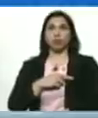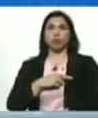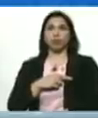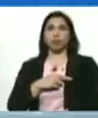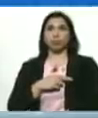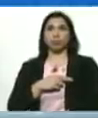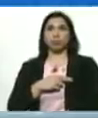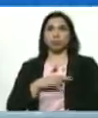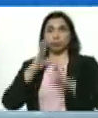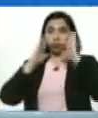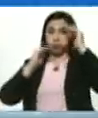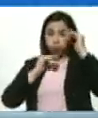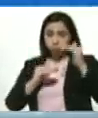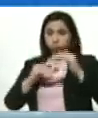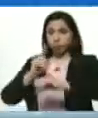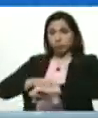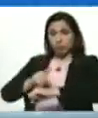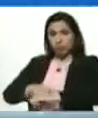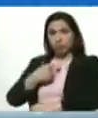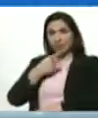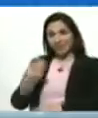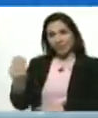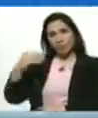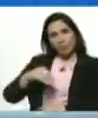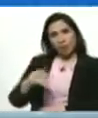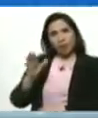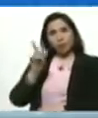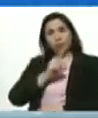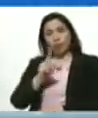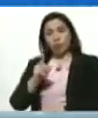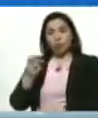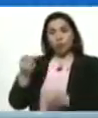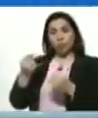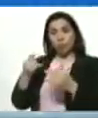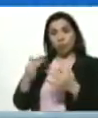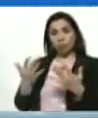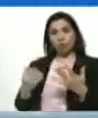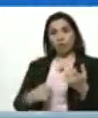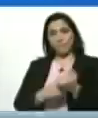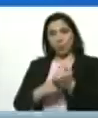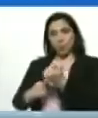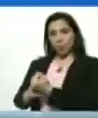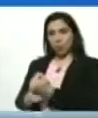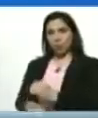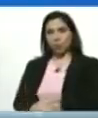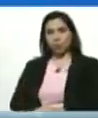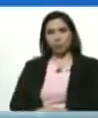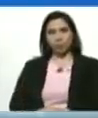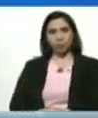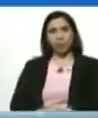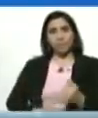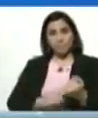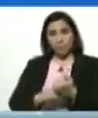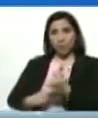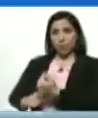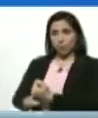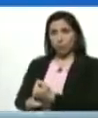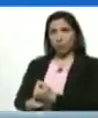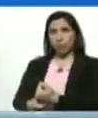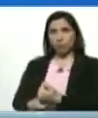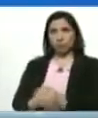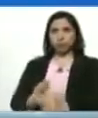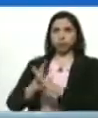tiempo y digo más si no hubiéramos contado con el apoyo el respaldo la comprensión